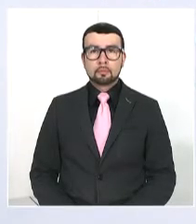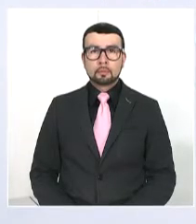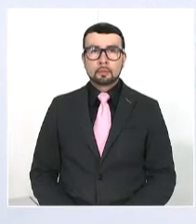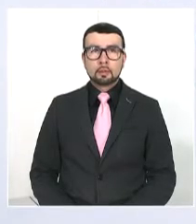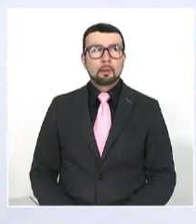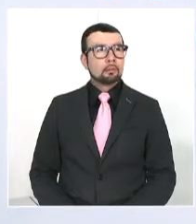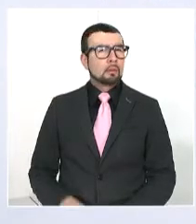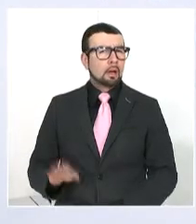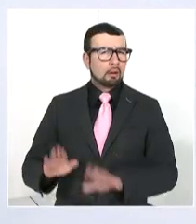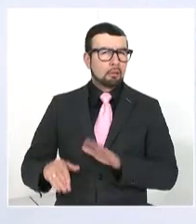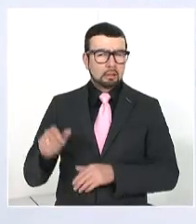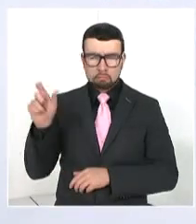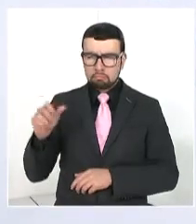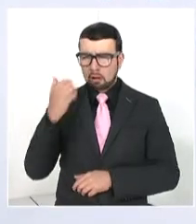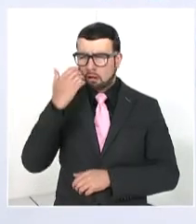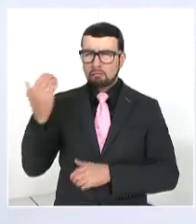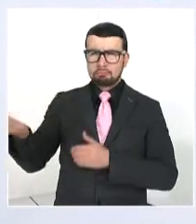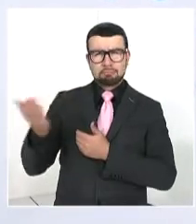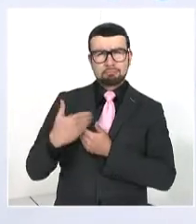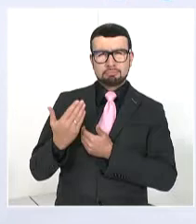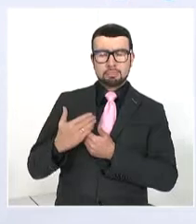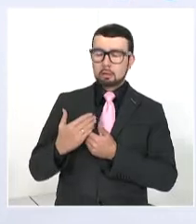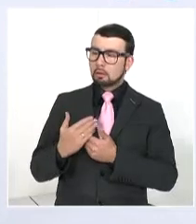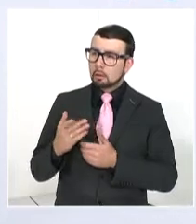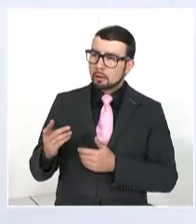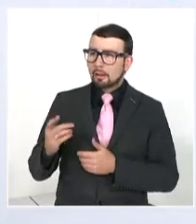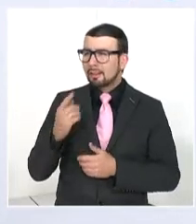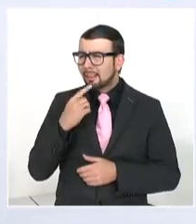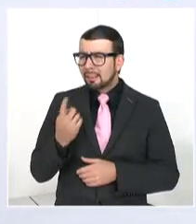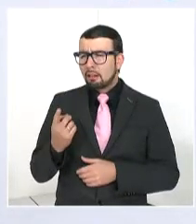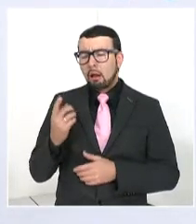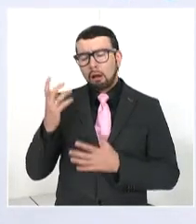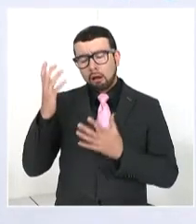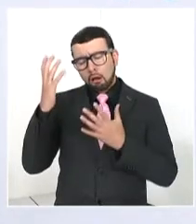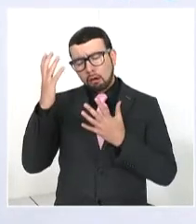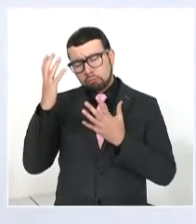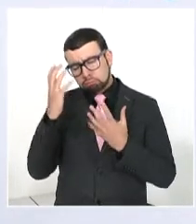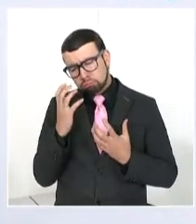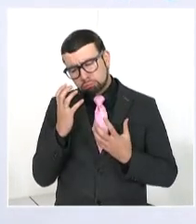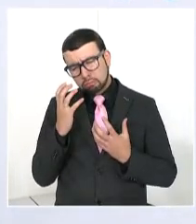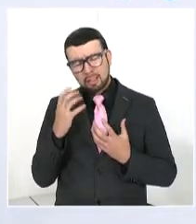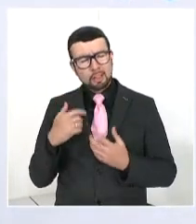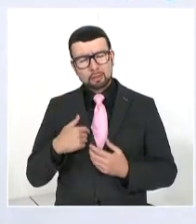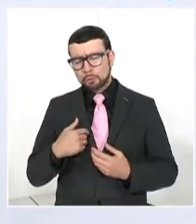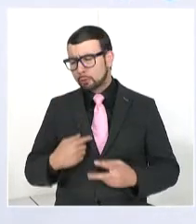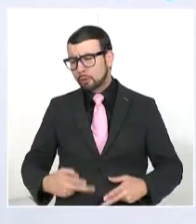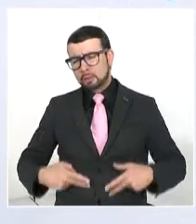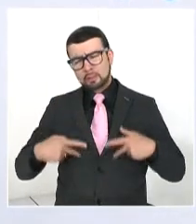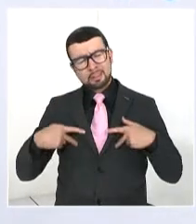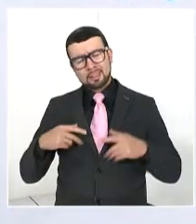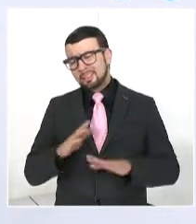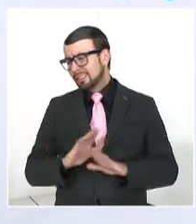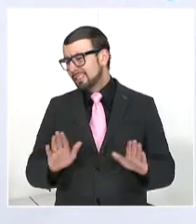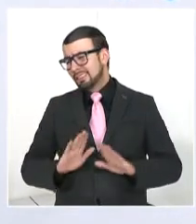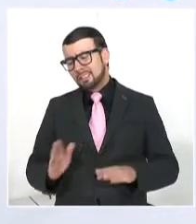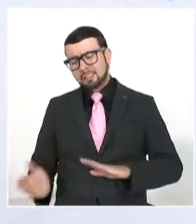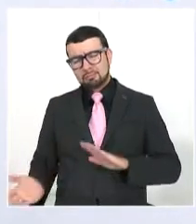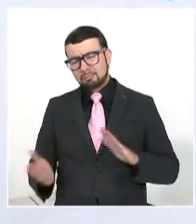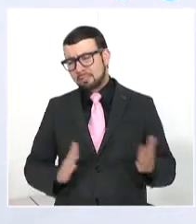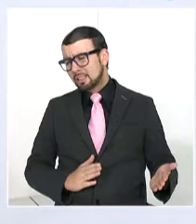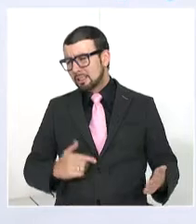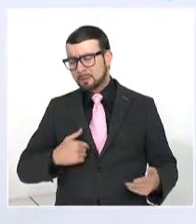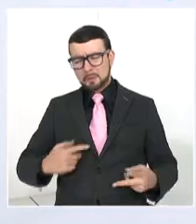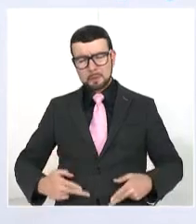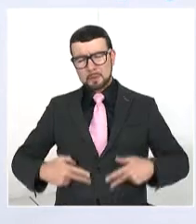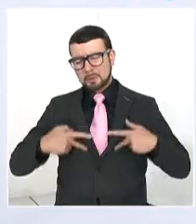Cuando nos llegan pacientes a la consulta y nos refieren depresión, yo ya no quiero vivir, que maluca es